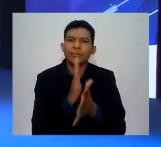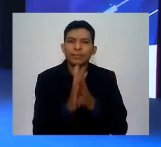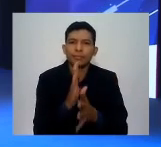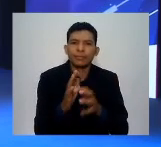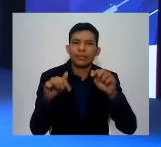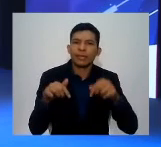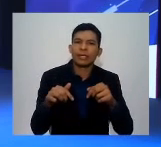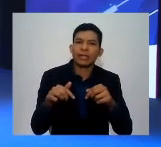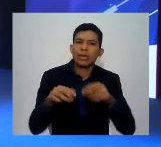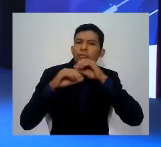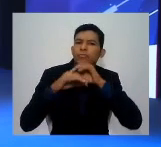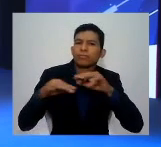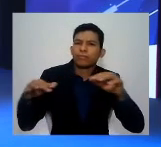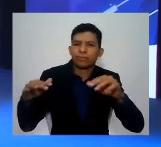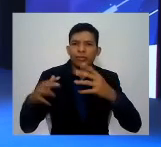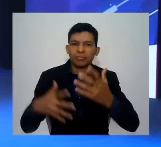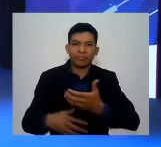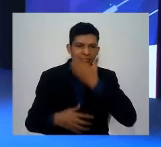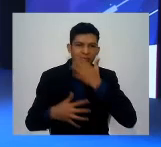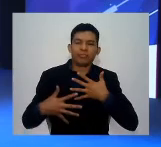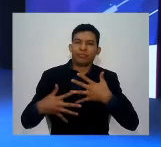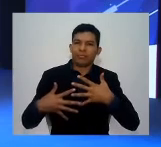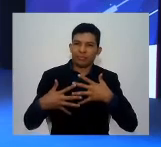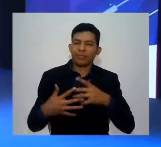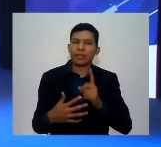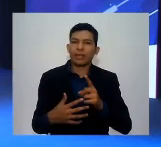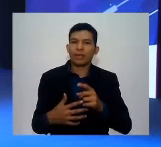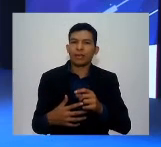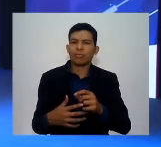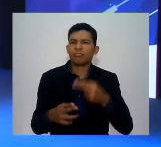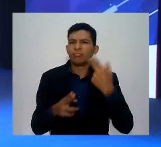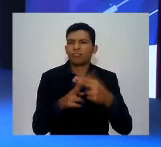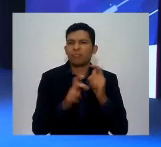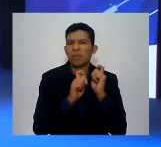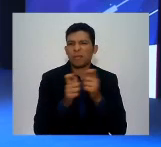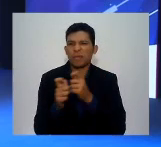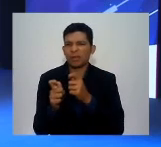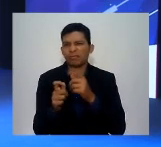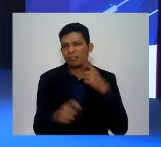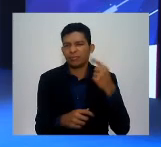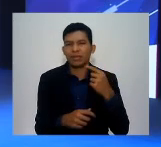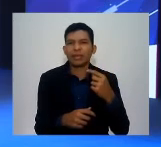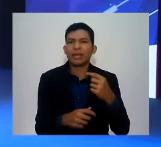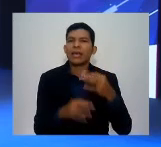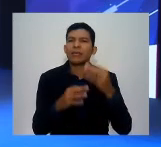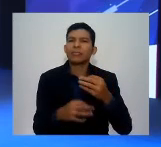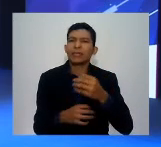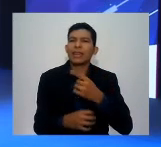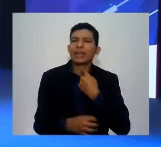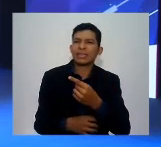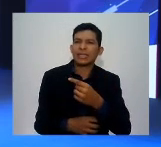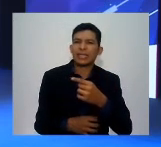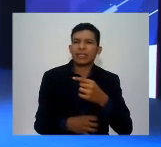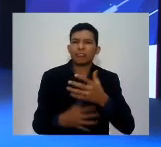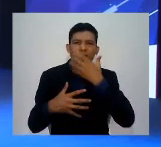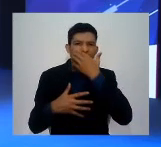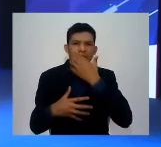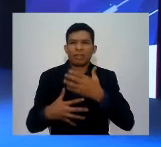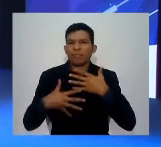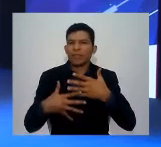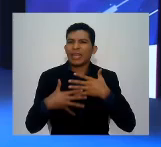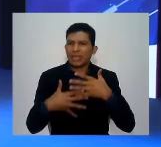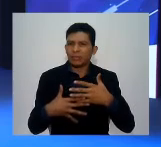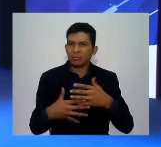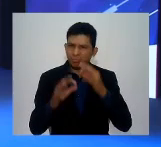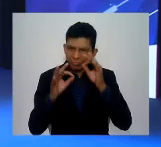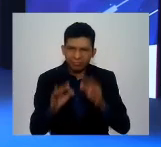quisiéramos. Surgió una vaina que es como la fiebre de los ventiladores. Todo el mundo hablaba de ventiladores, todo el mundo hablaba de construir